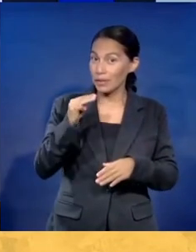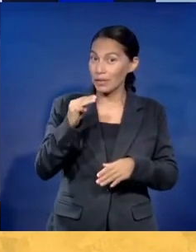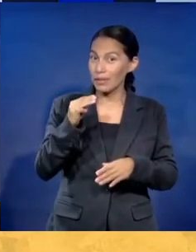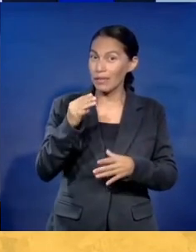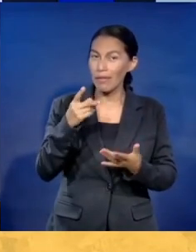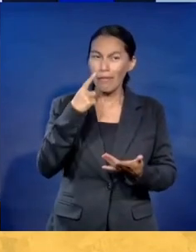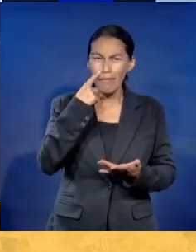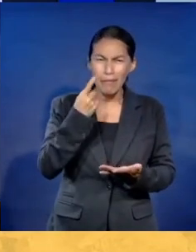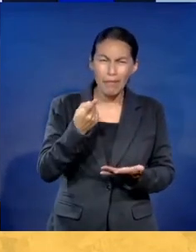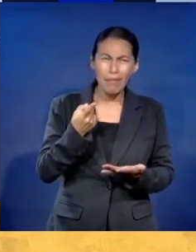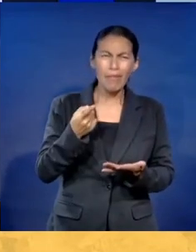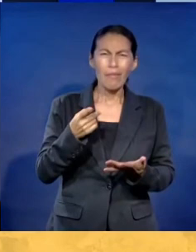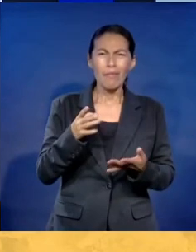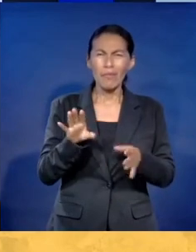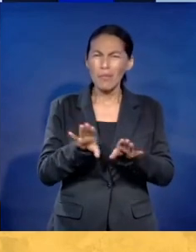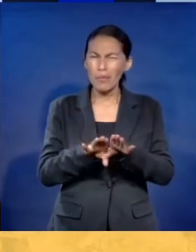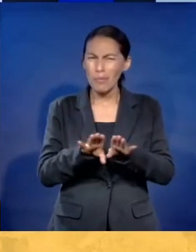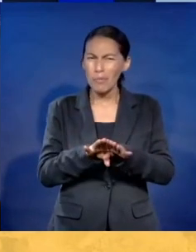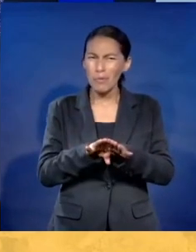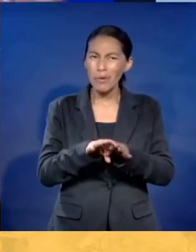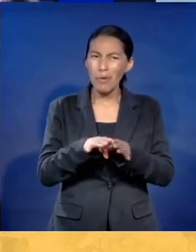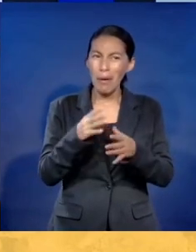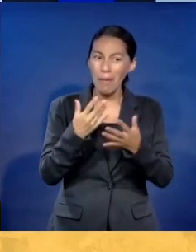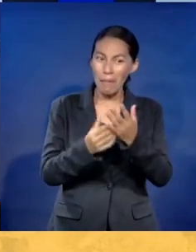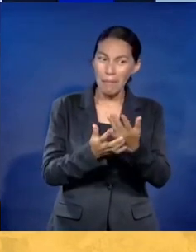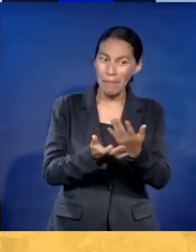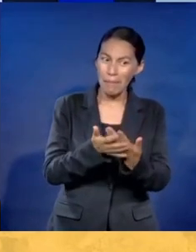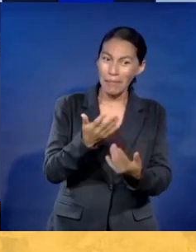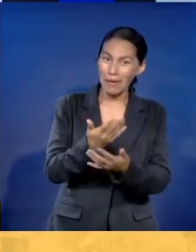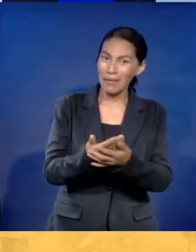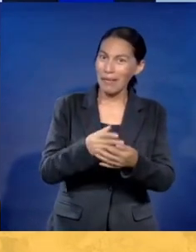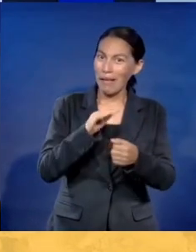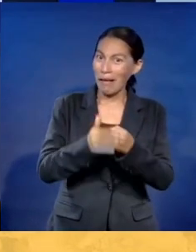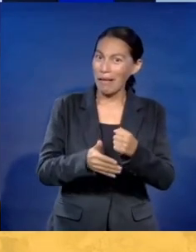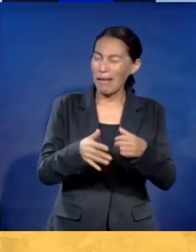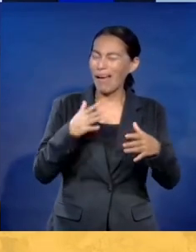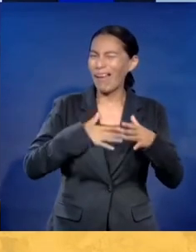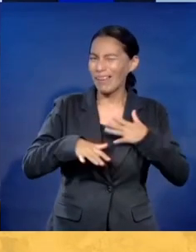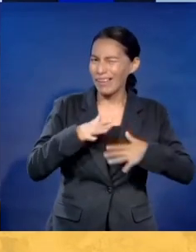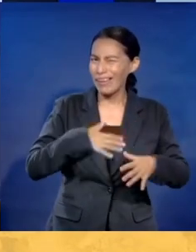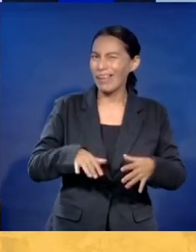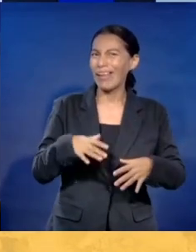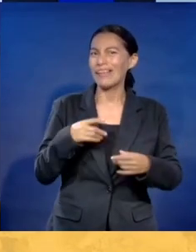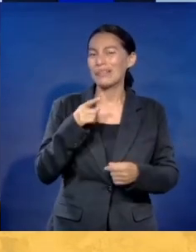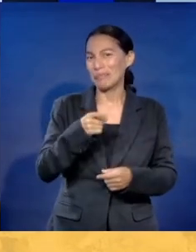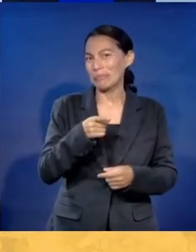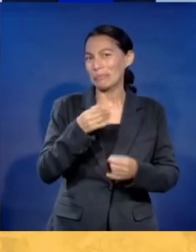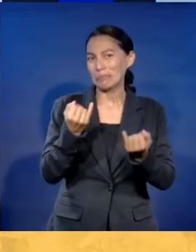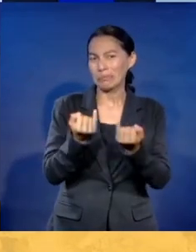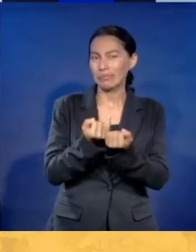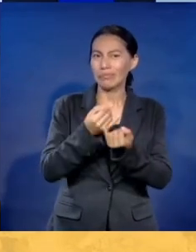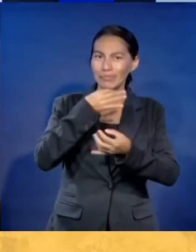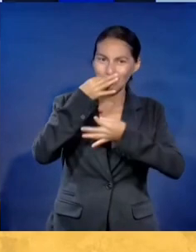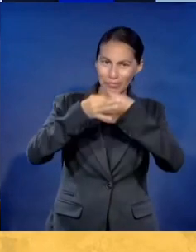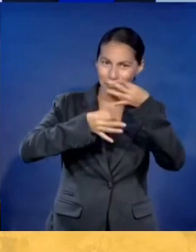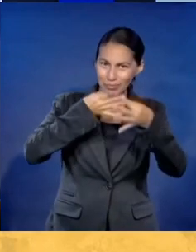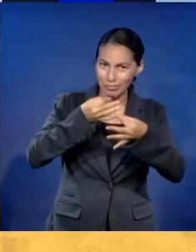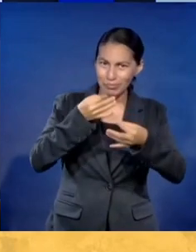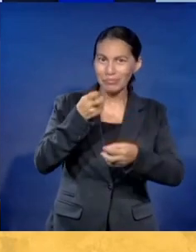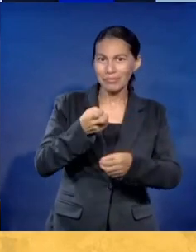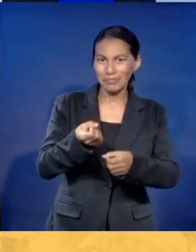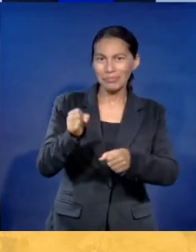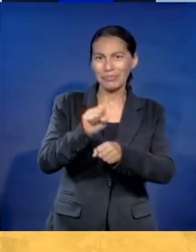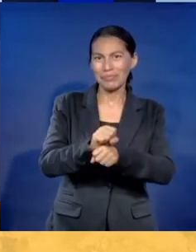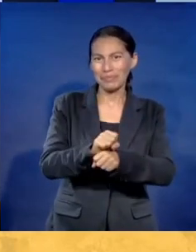tan metida Yo me pregunto cómo terminará de las manos la hermana Mónica Ella es una predicadora también esta semana y yo quiero